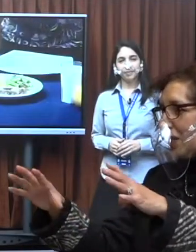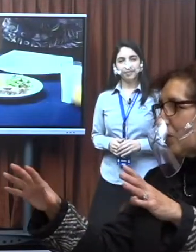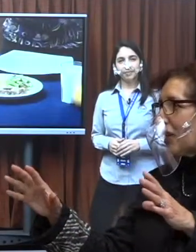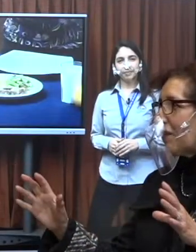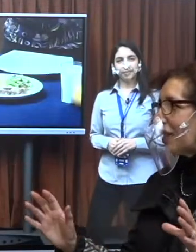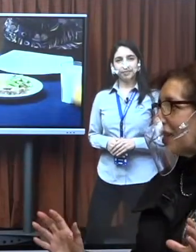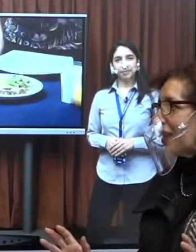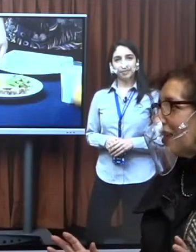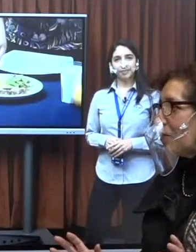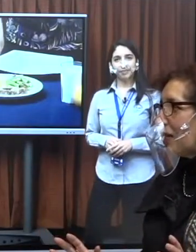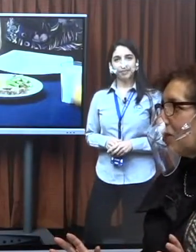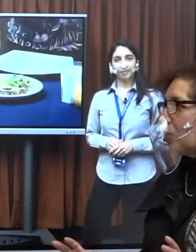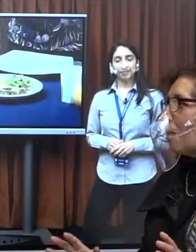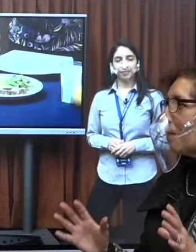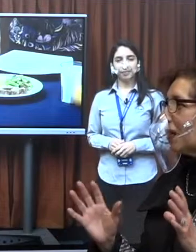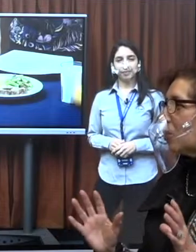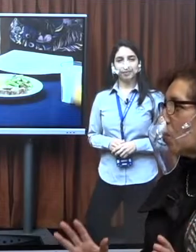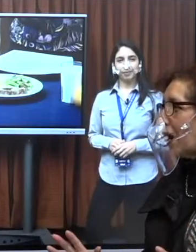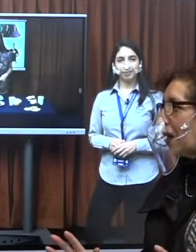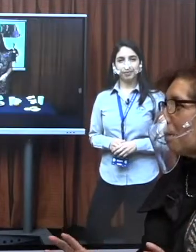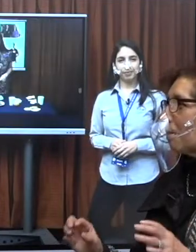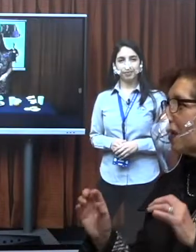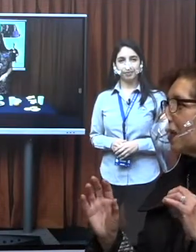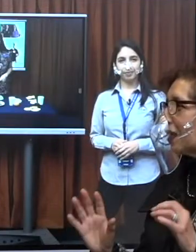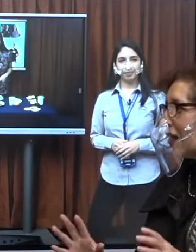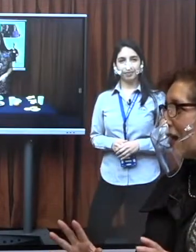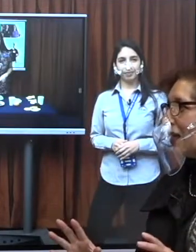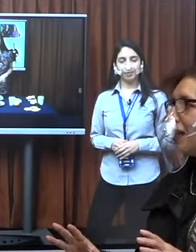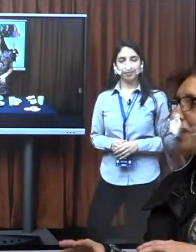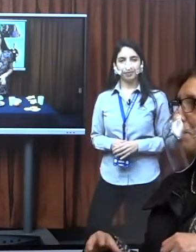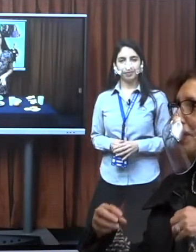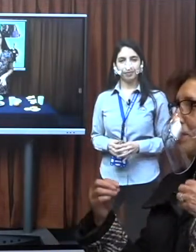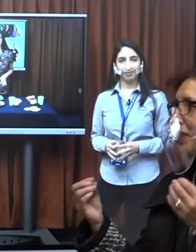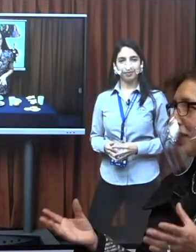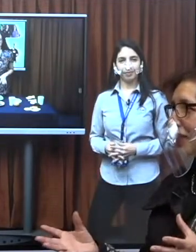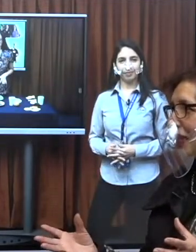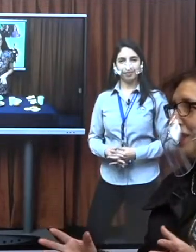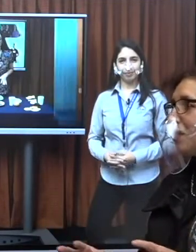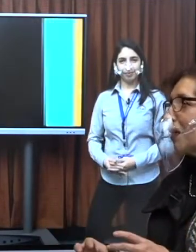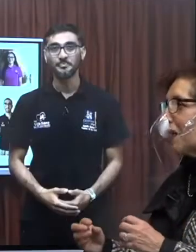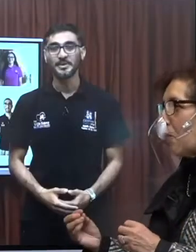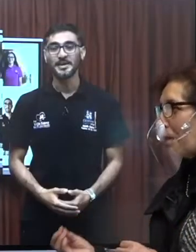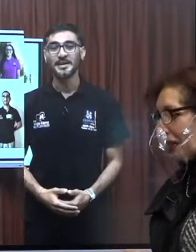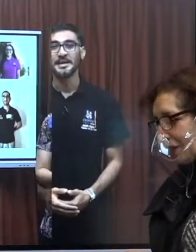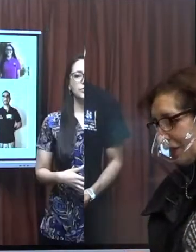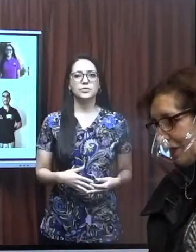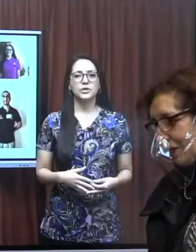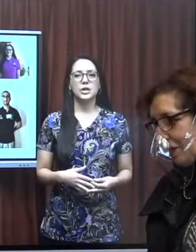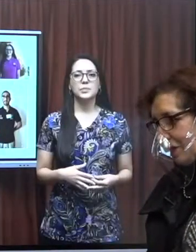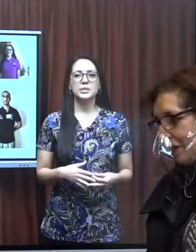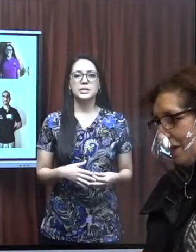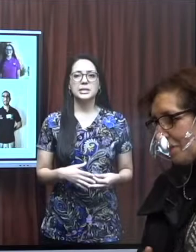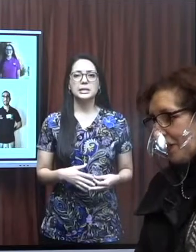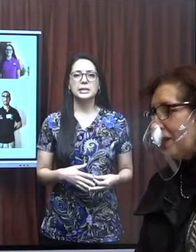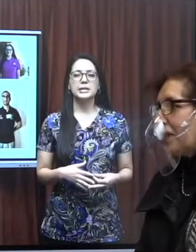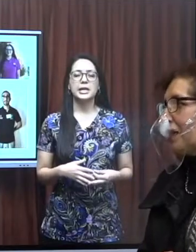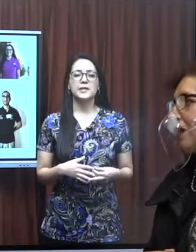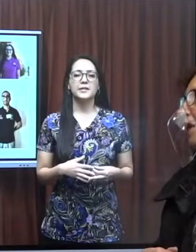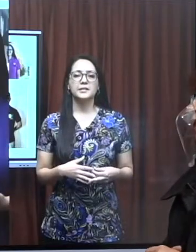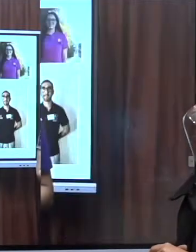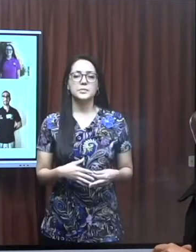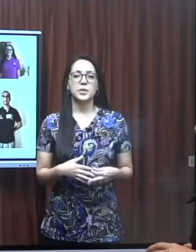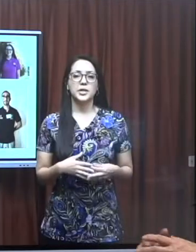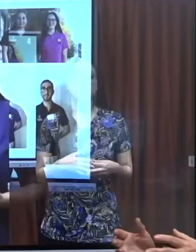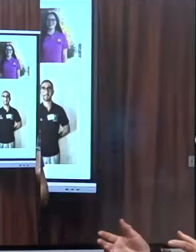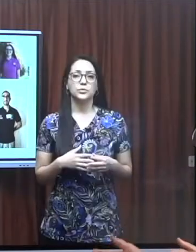dispone de una variedad de elementos para jugar, para crear, para imaginar y para compartir. ¿Ya? Material muy